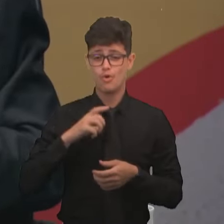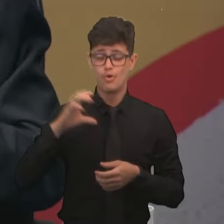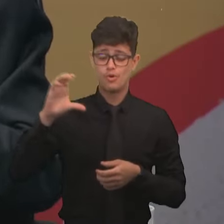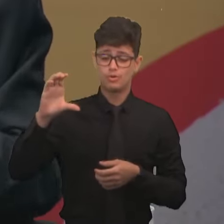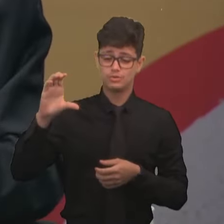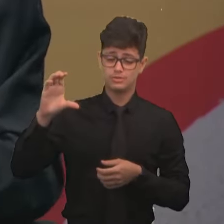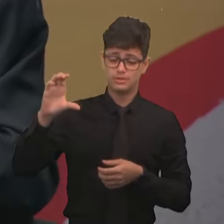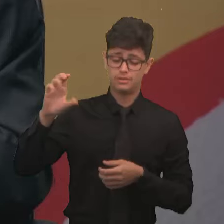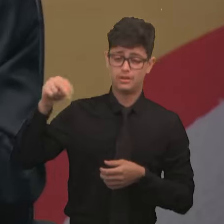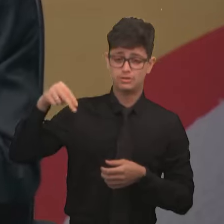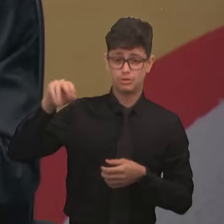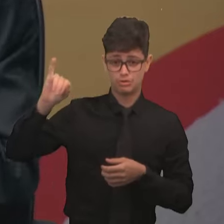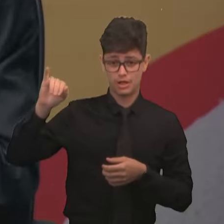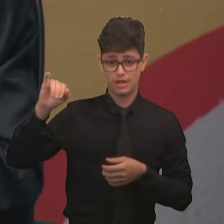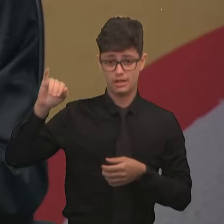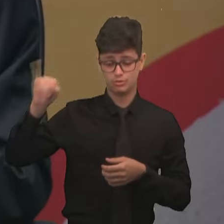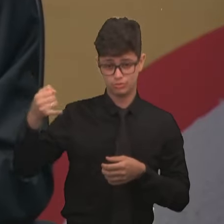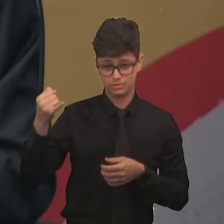hay tantos proyectos